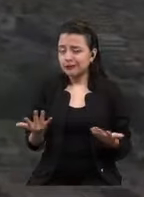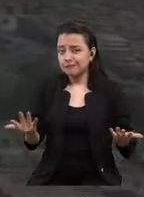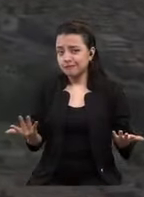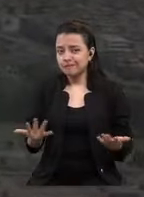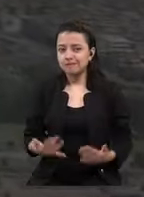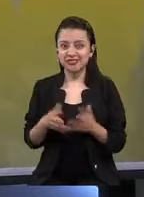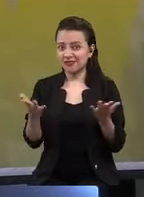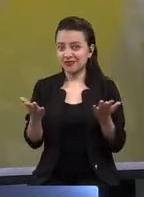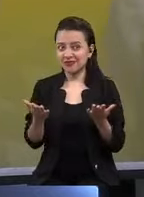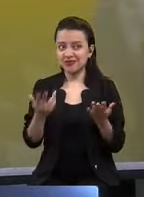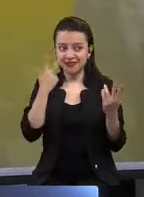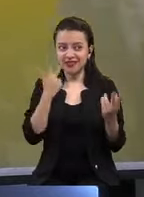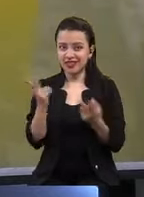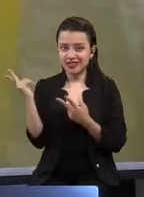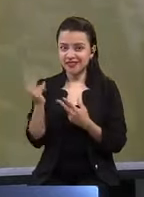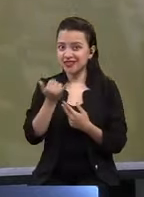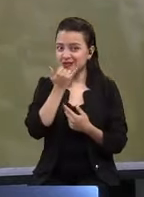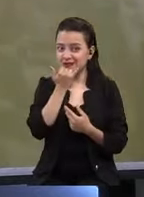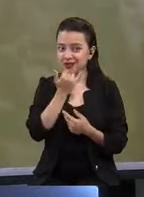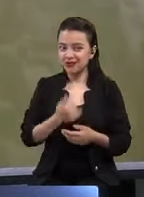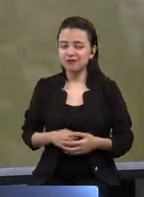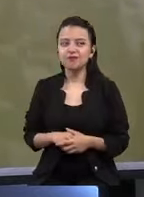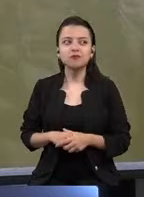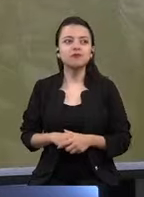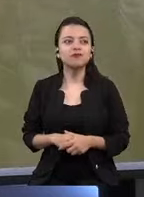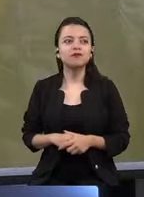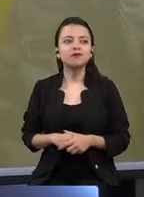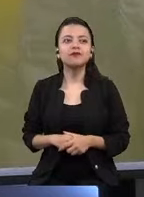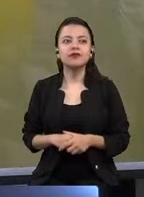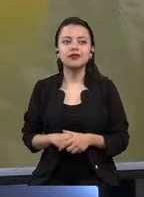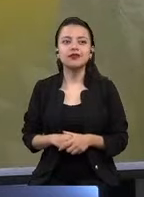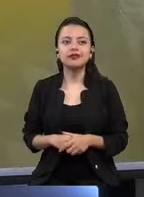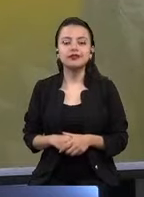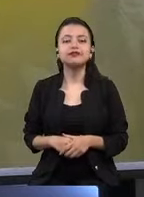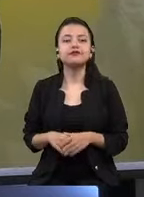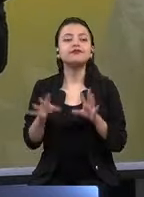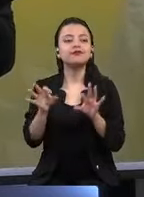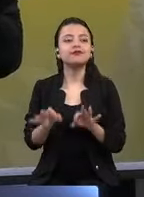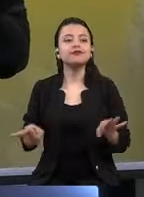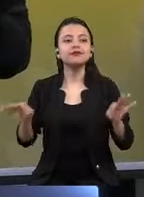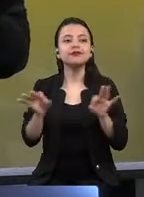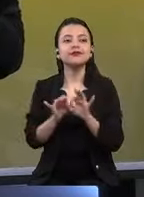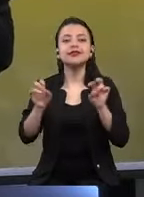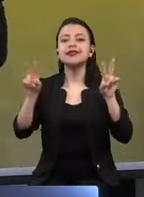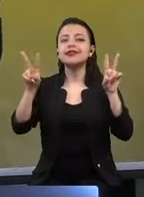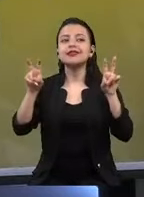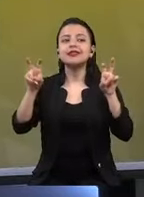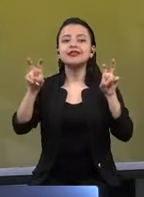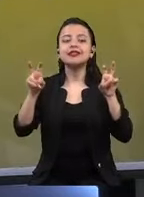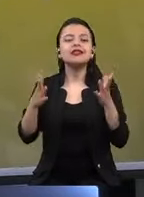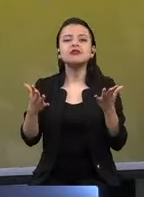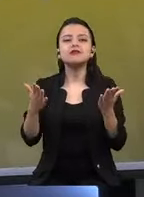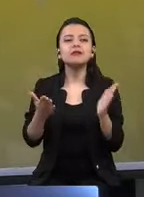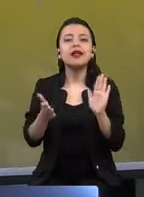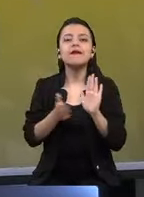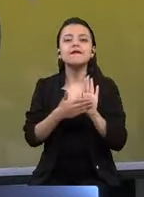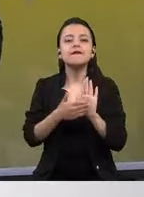recursos bueno de momento Johana nos vamos con un tema bien importante y es justamente la facturación